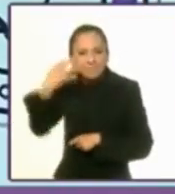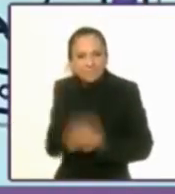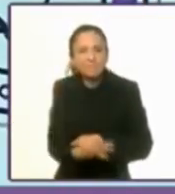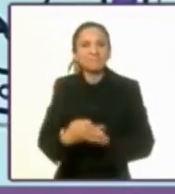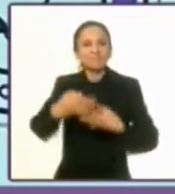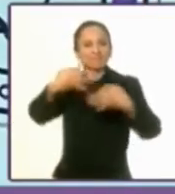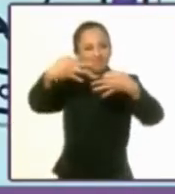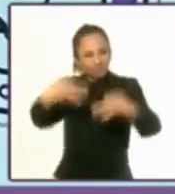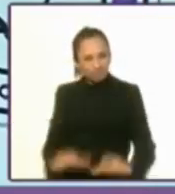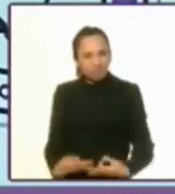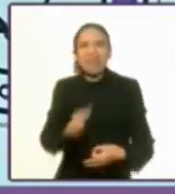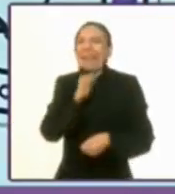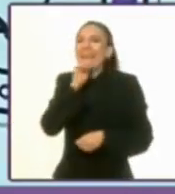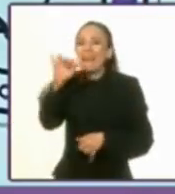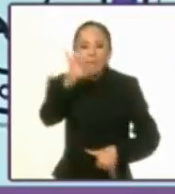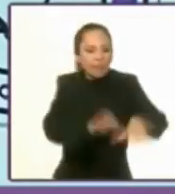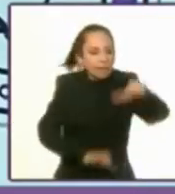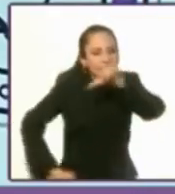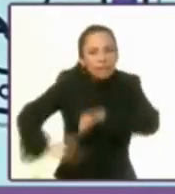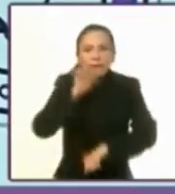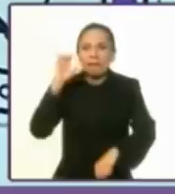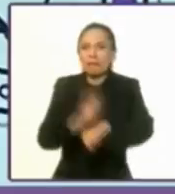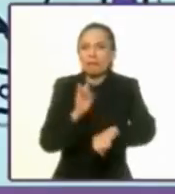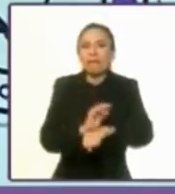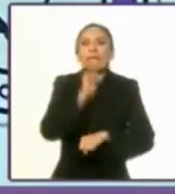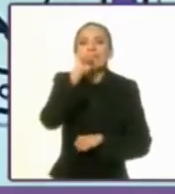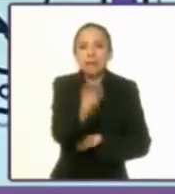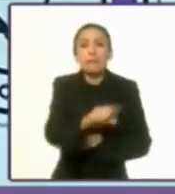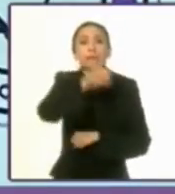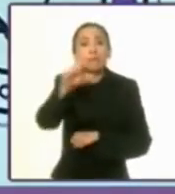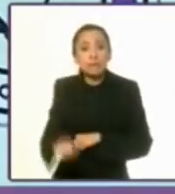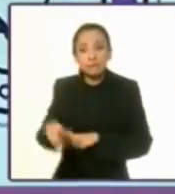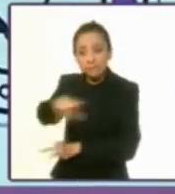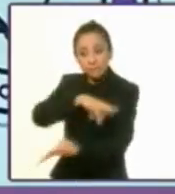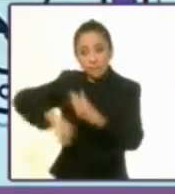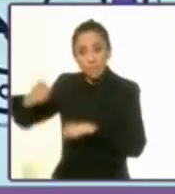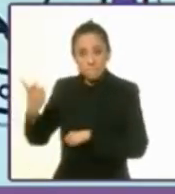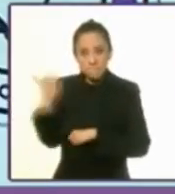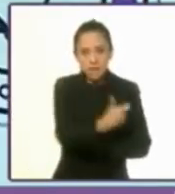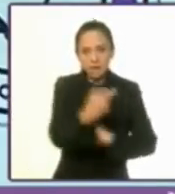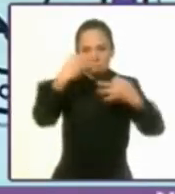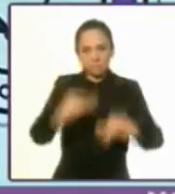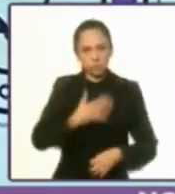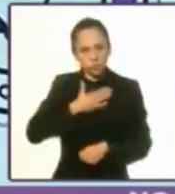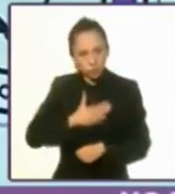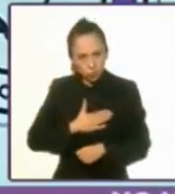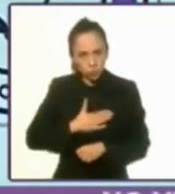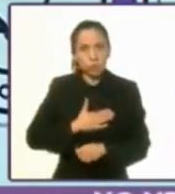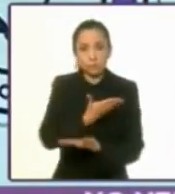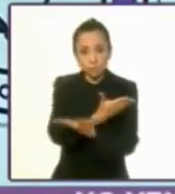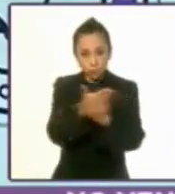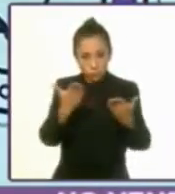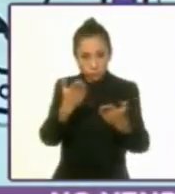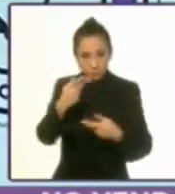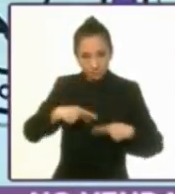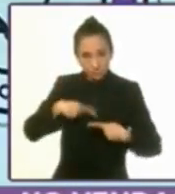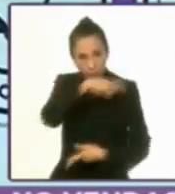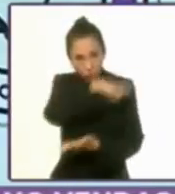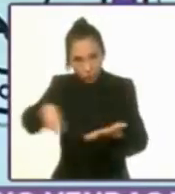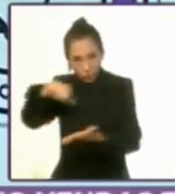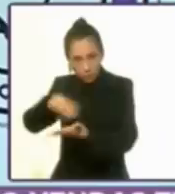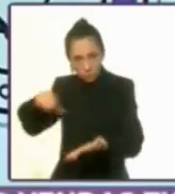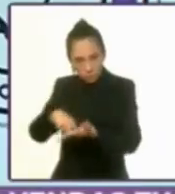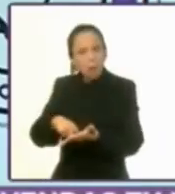y ellos puedan recibir un precio justo por esos productos y ustedes consumidores finales tengan esa